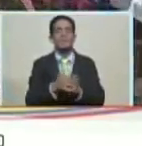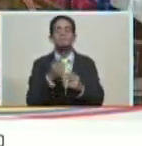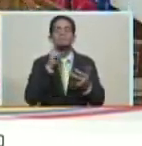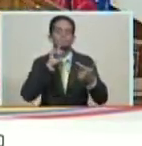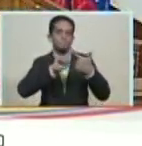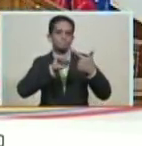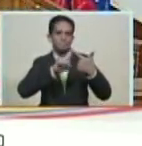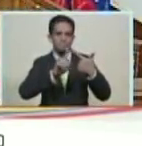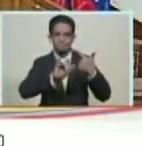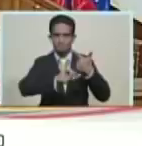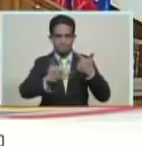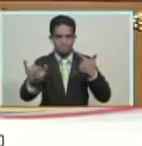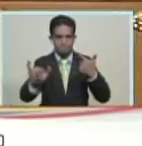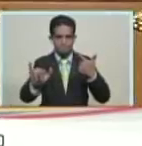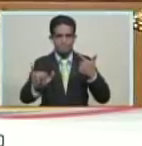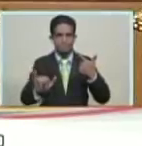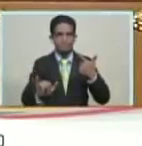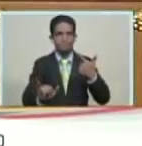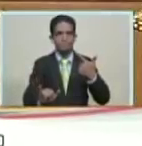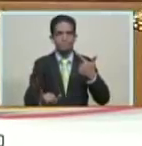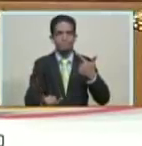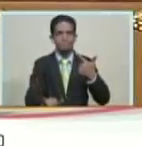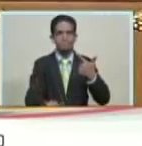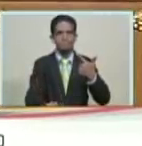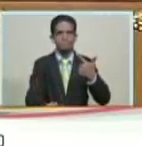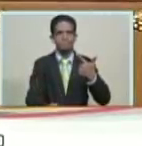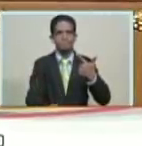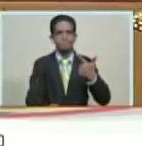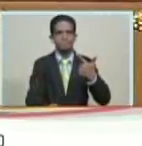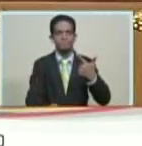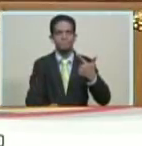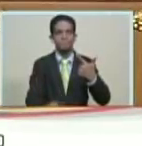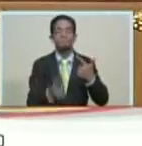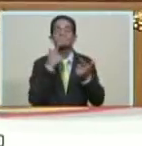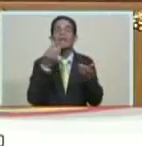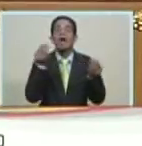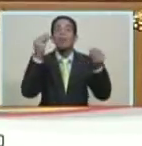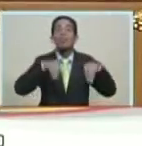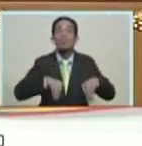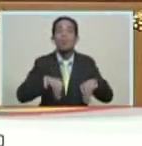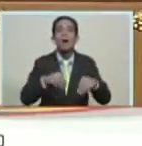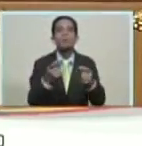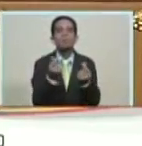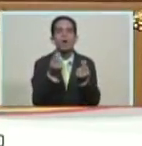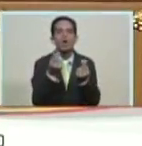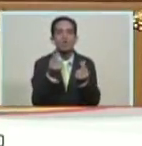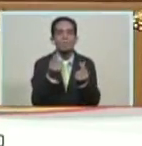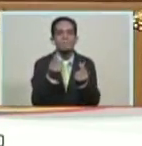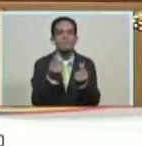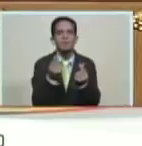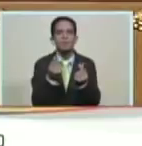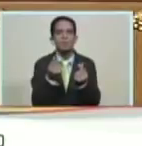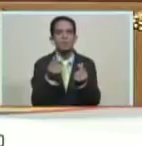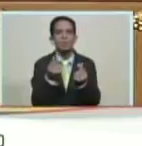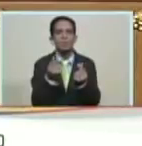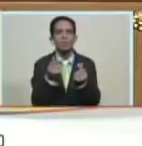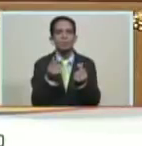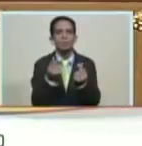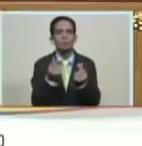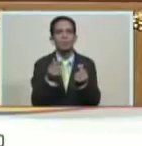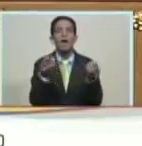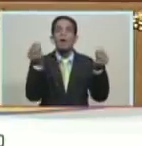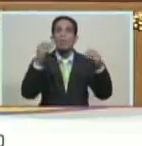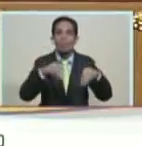Segunda línea, la resalto. Un acuerdo económico con los sectores empresariales,